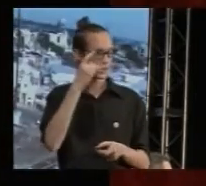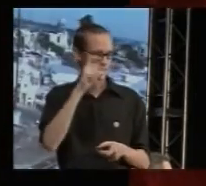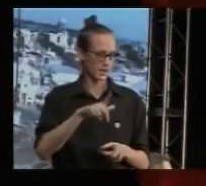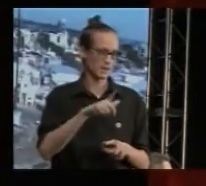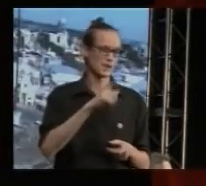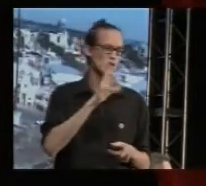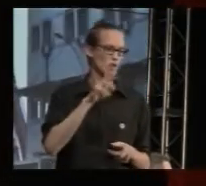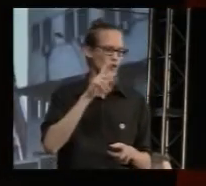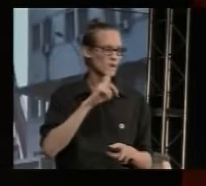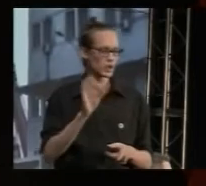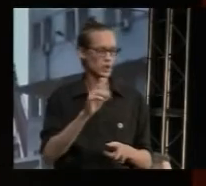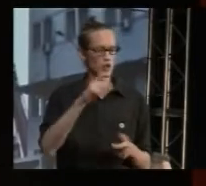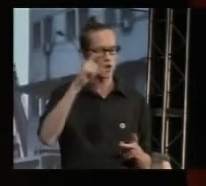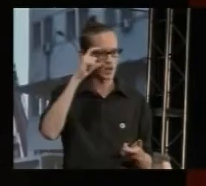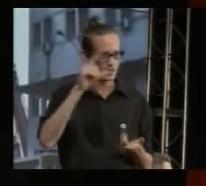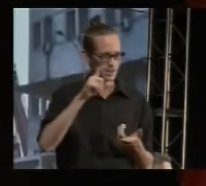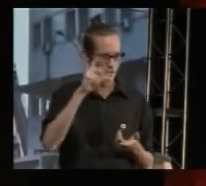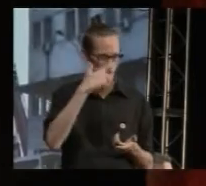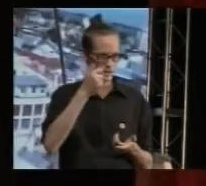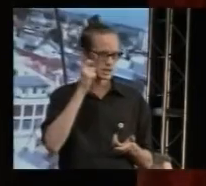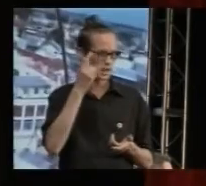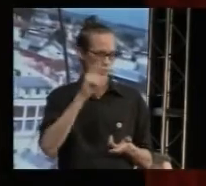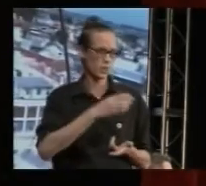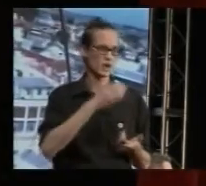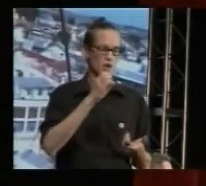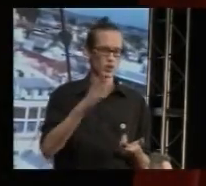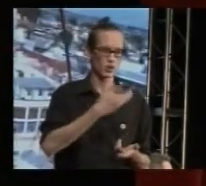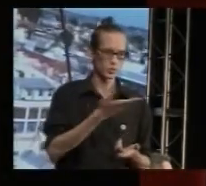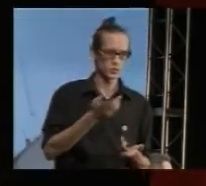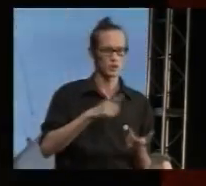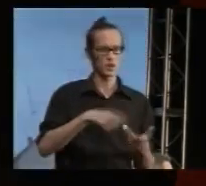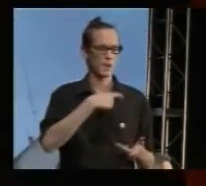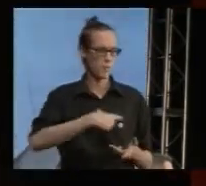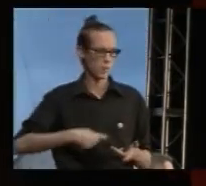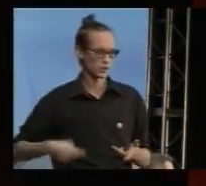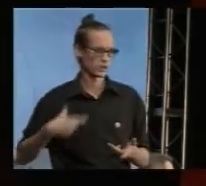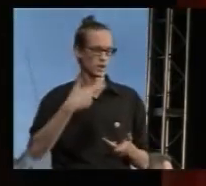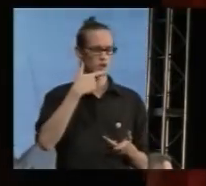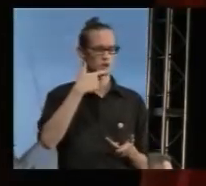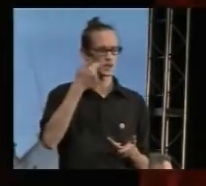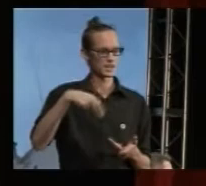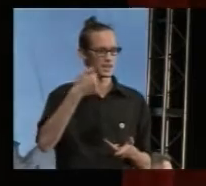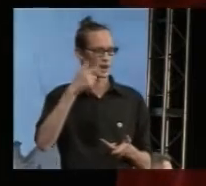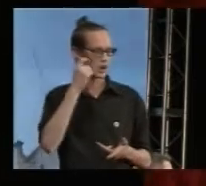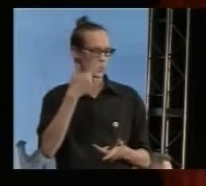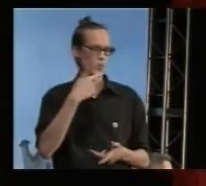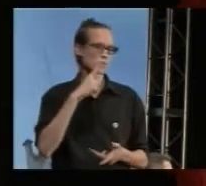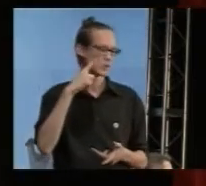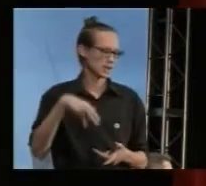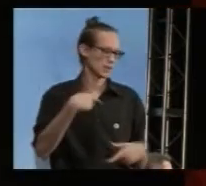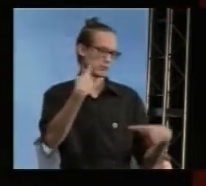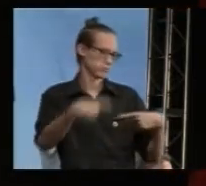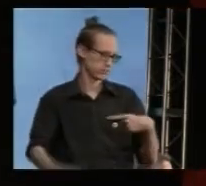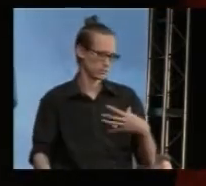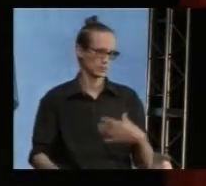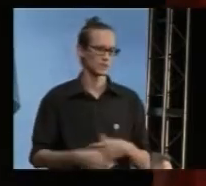Ministerio, Torito de Chiclana, Echagüe, el Club Social, Paraná, Patronato, Quique, San Agustín, entre otros. El programa Mejoremos Mi Club,